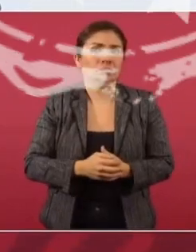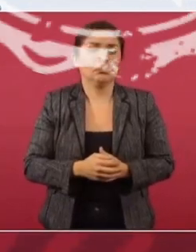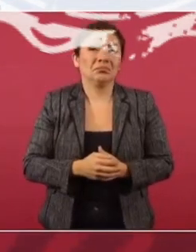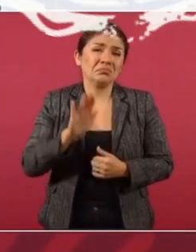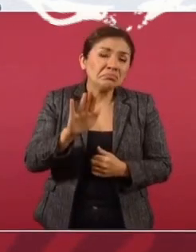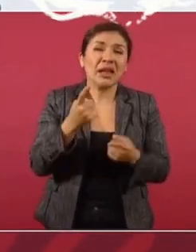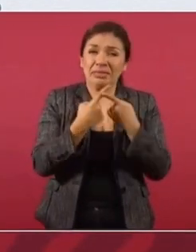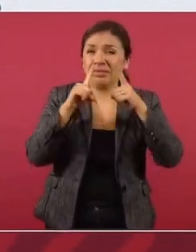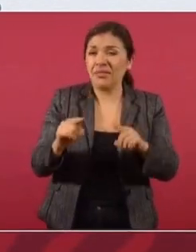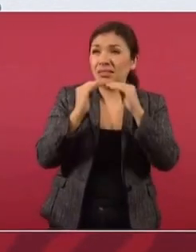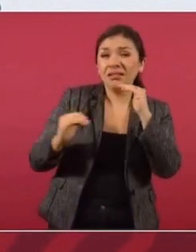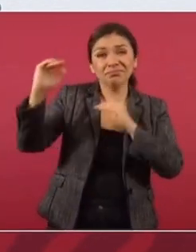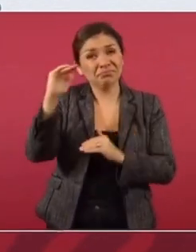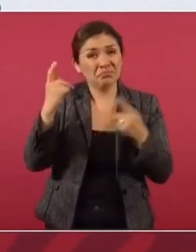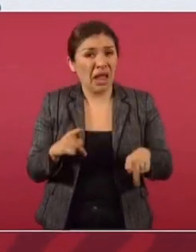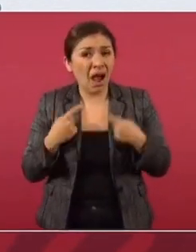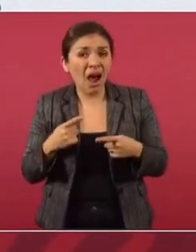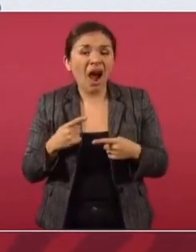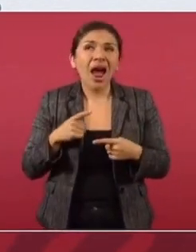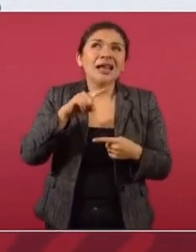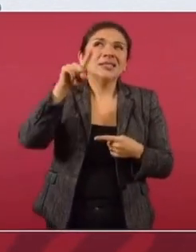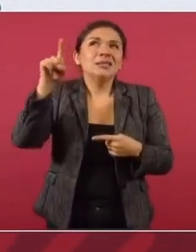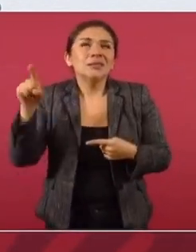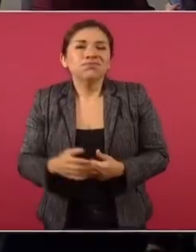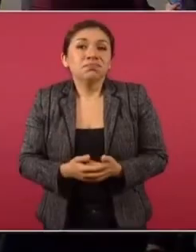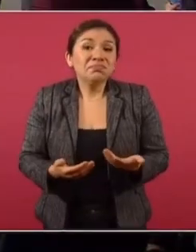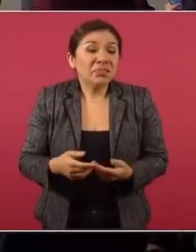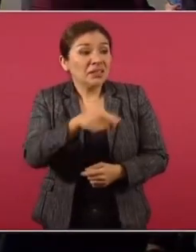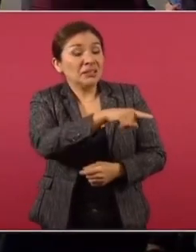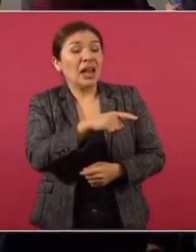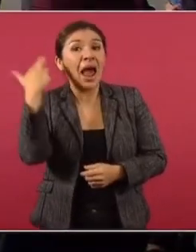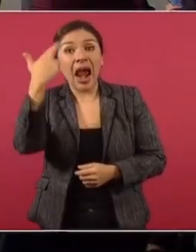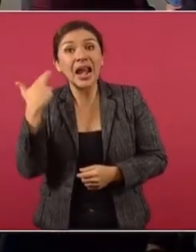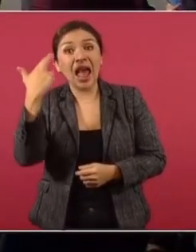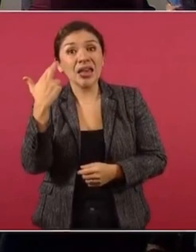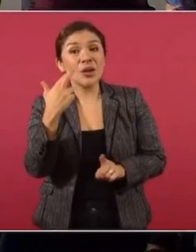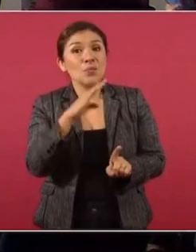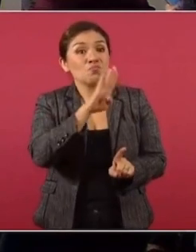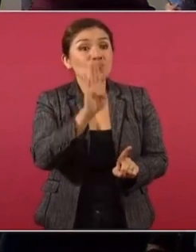los de arriba. Es muerto el rey, vive el rey.